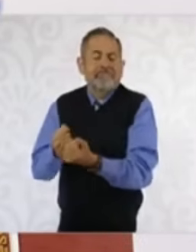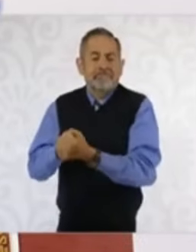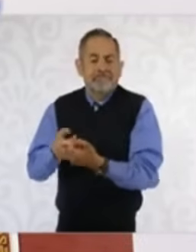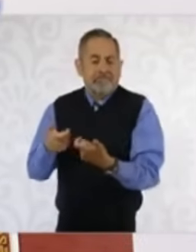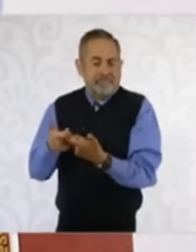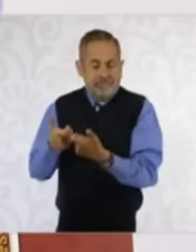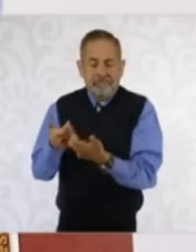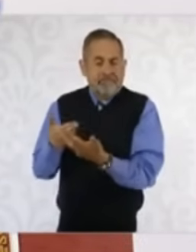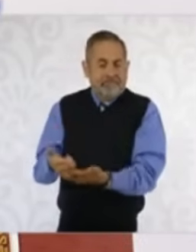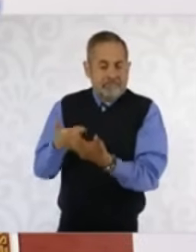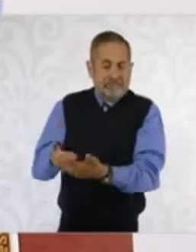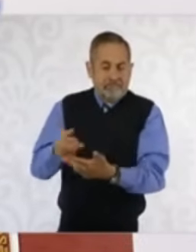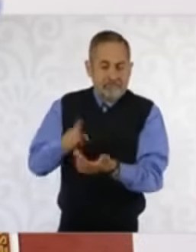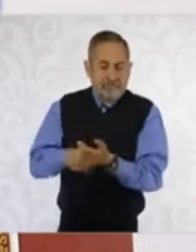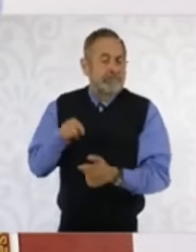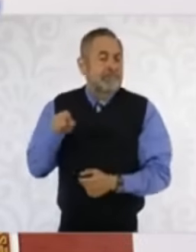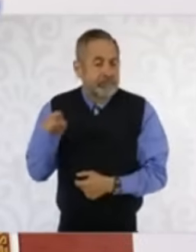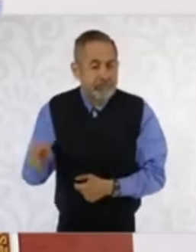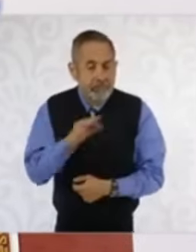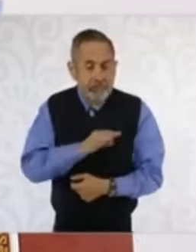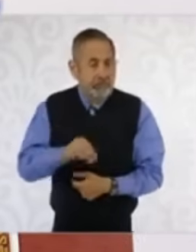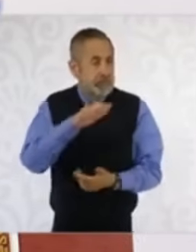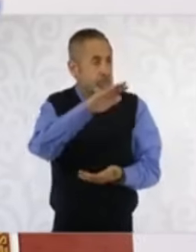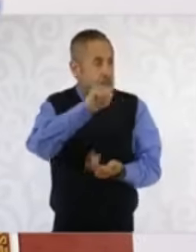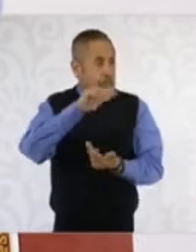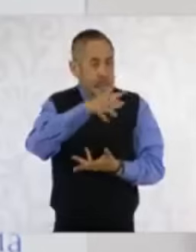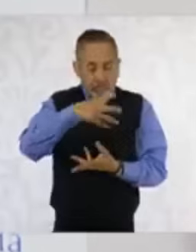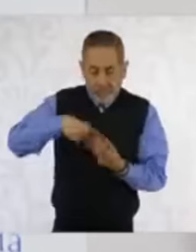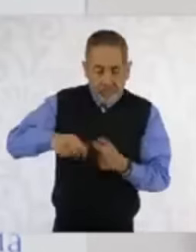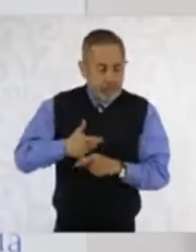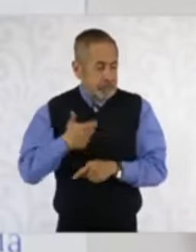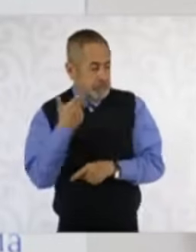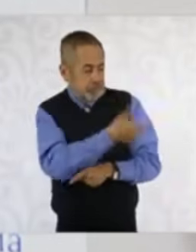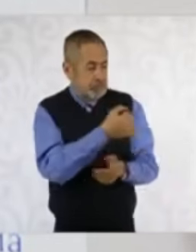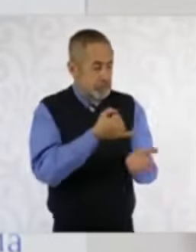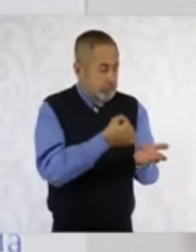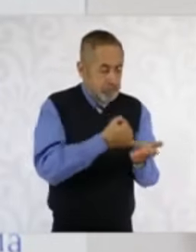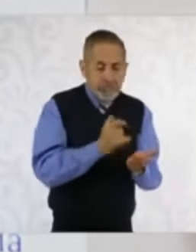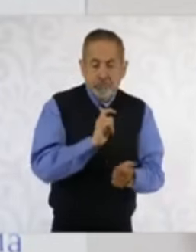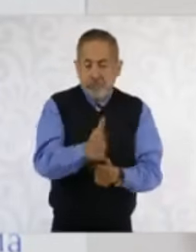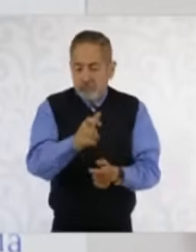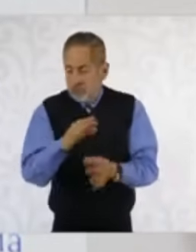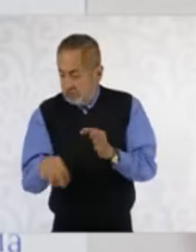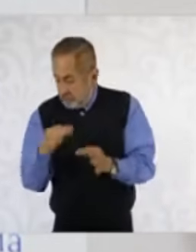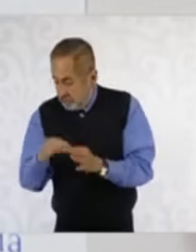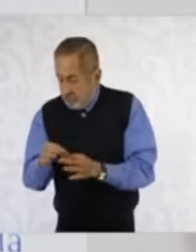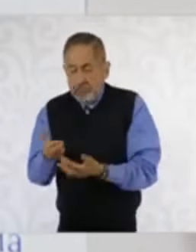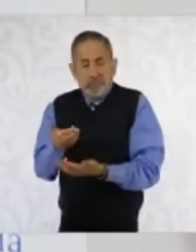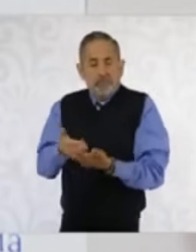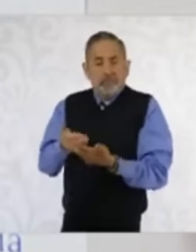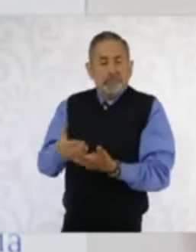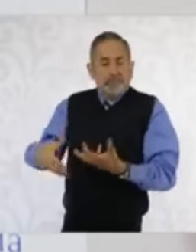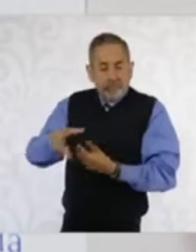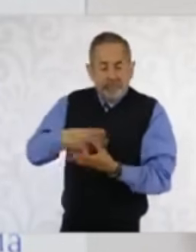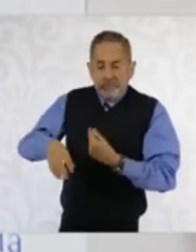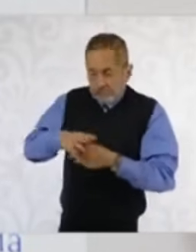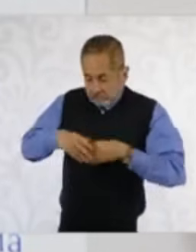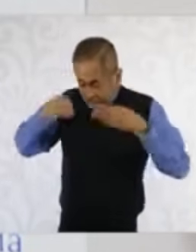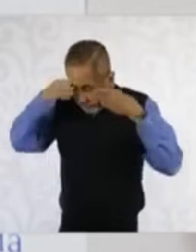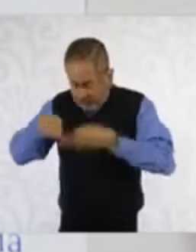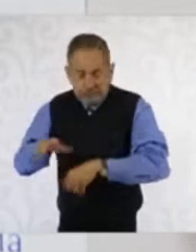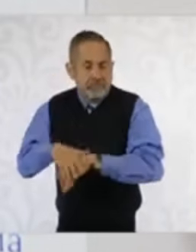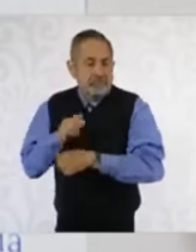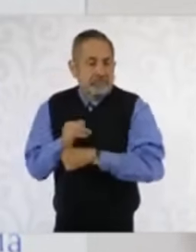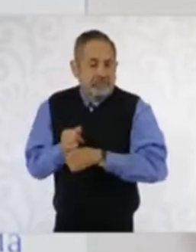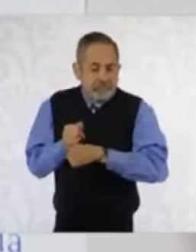Ley 73, en el IMSS. Ahora, ¿para quiénes es esto? Bueno, esta pensión solo les va a tocar a quienes hagan su trámite por primera